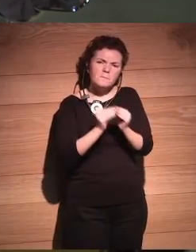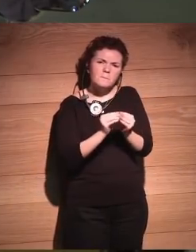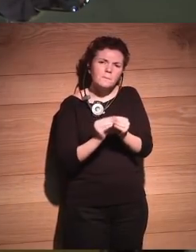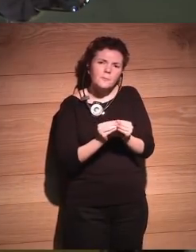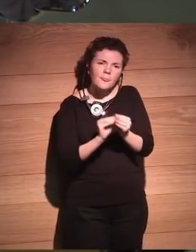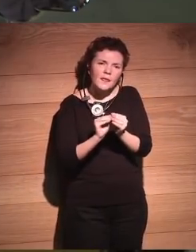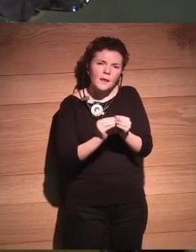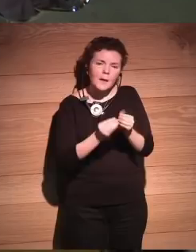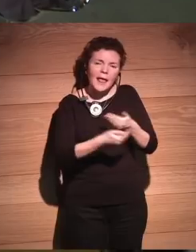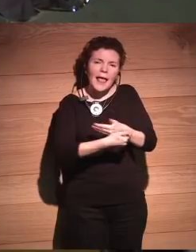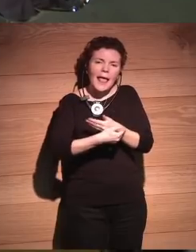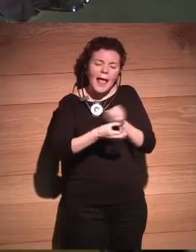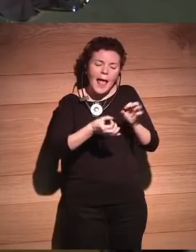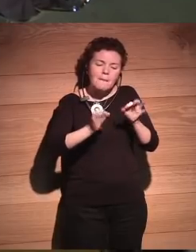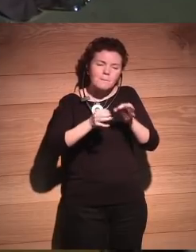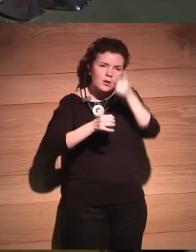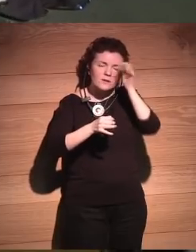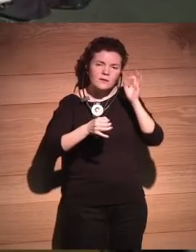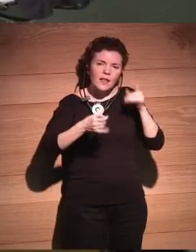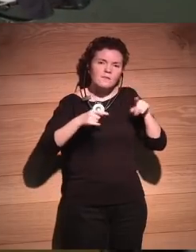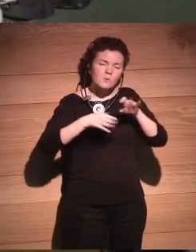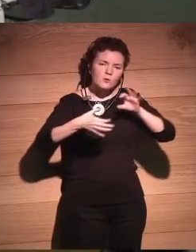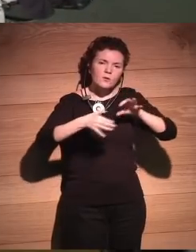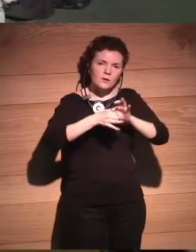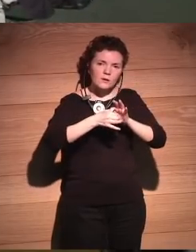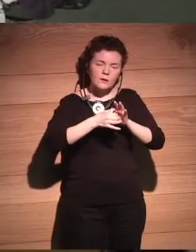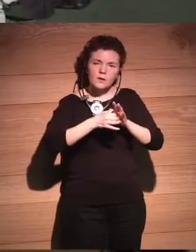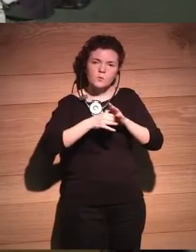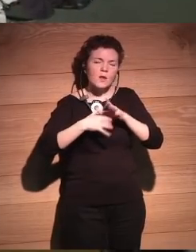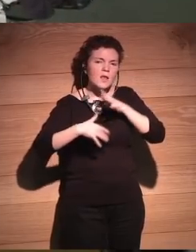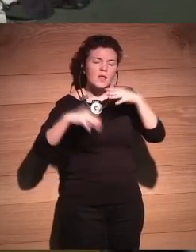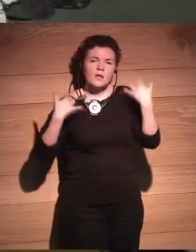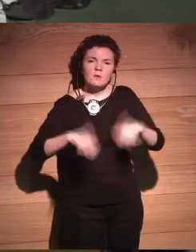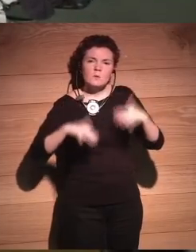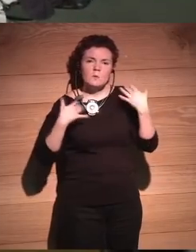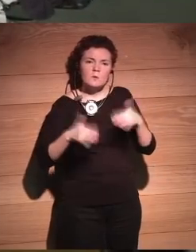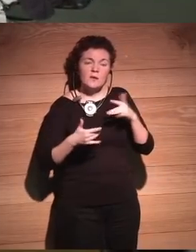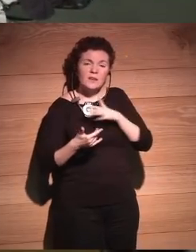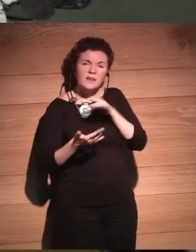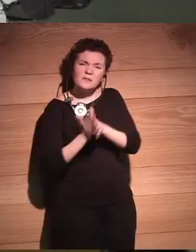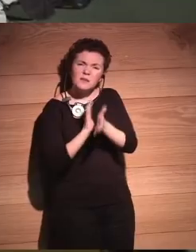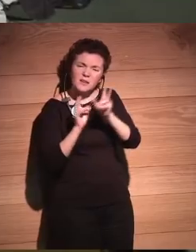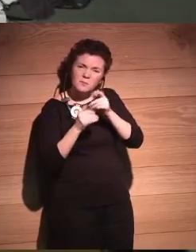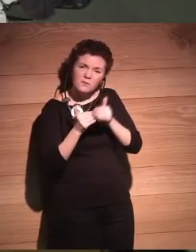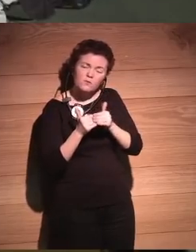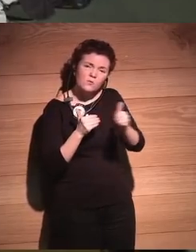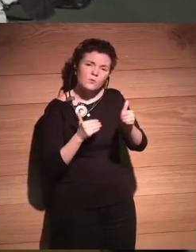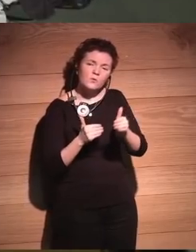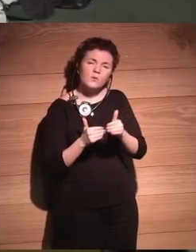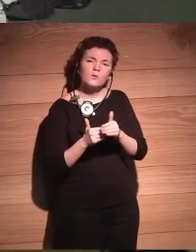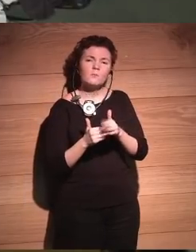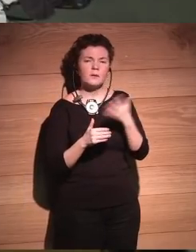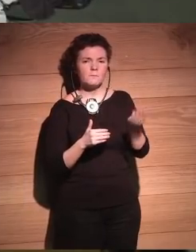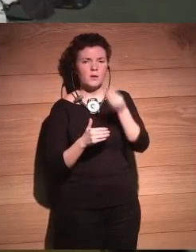que estaba manipulando embriones y fue un escándalo mayúsculo. ¿Les gustaría comentar algo sobre este caso, sobre el futuro